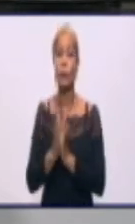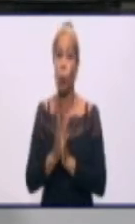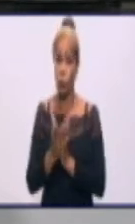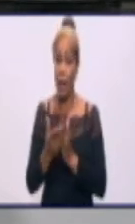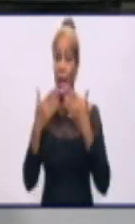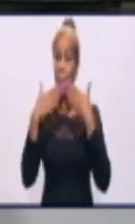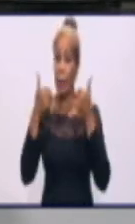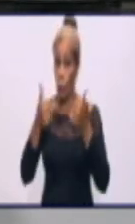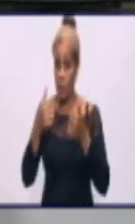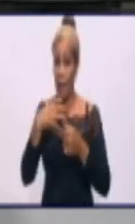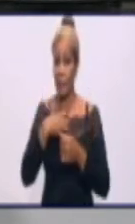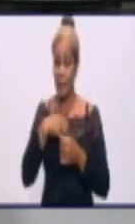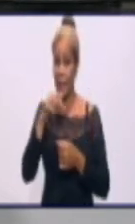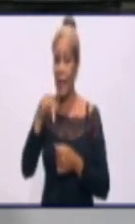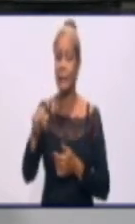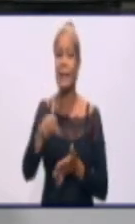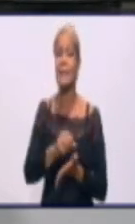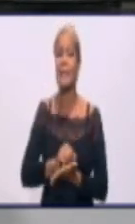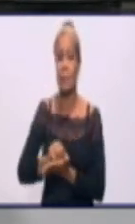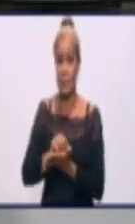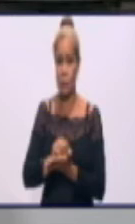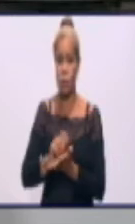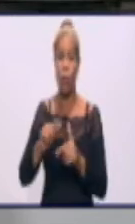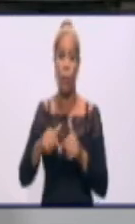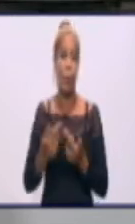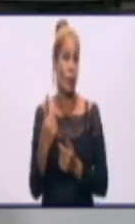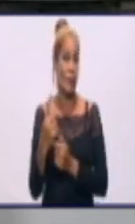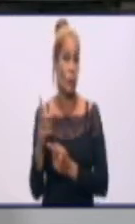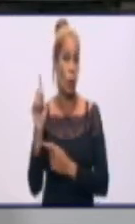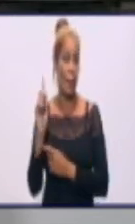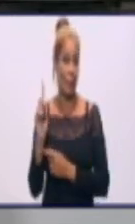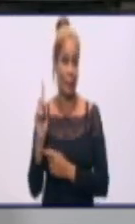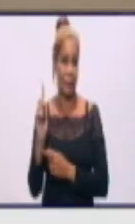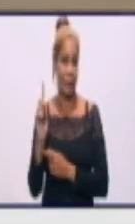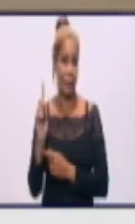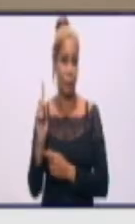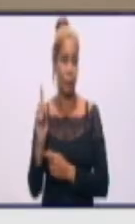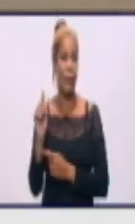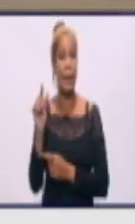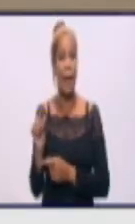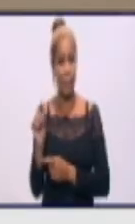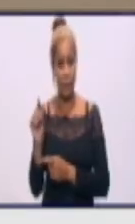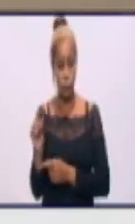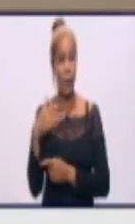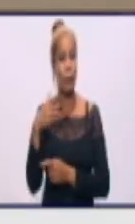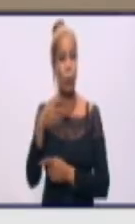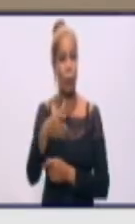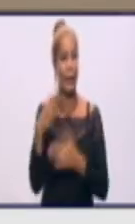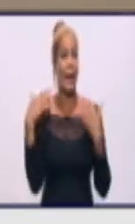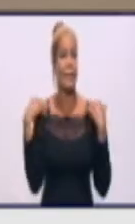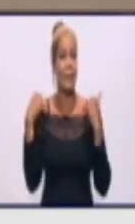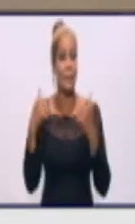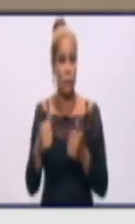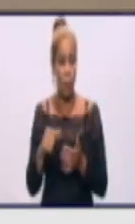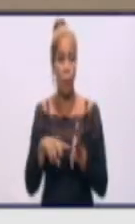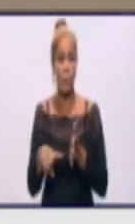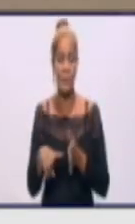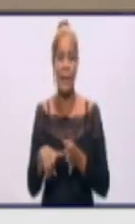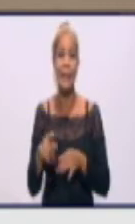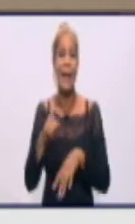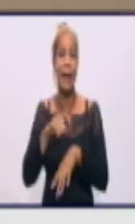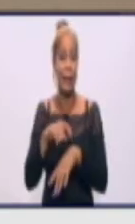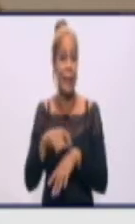situación epidemiológica que tenemos, porque solamente la persona concurriría a nuestras direcciones municipales a la hora de recoger su trámite